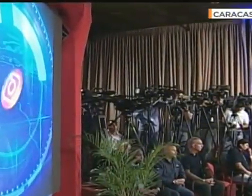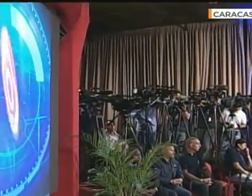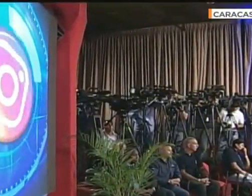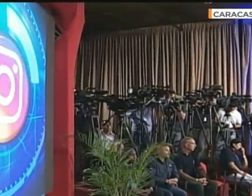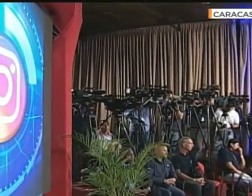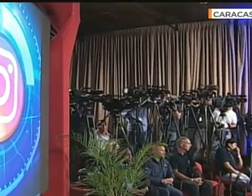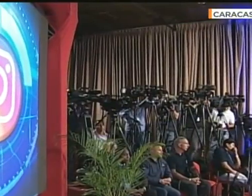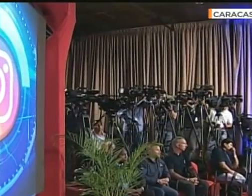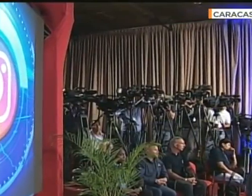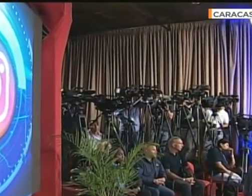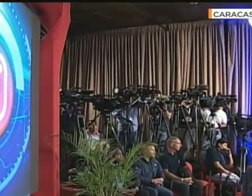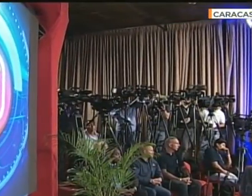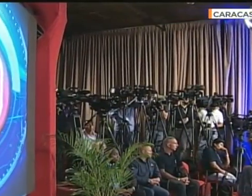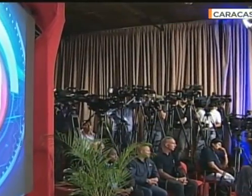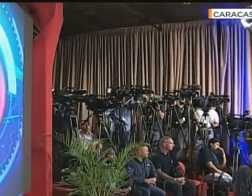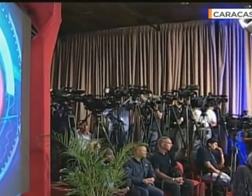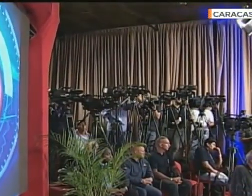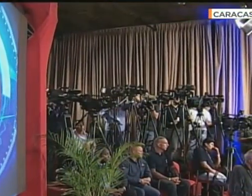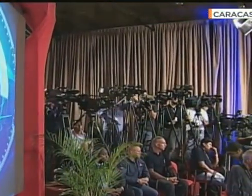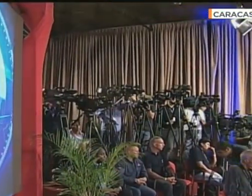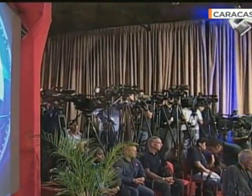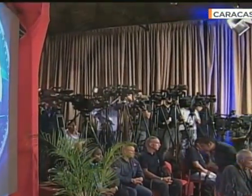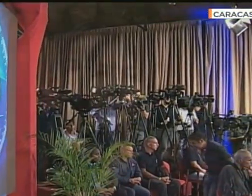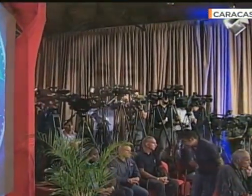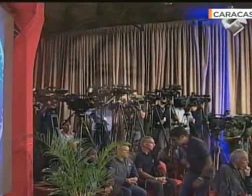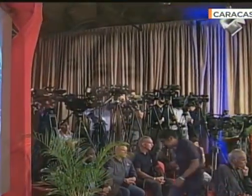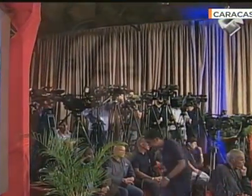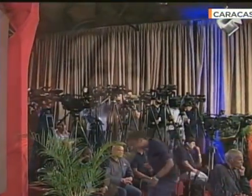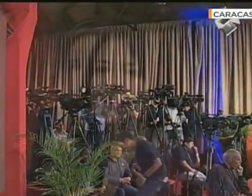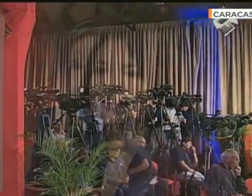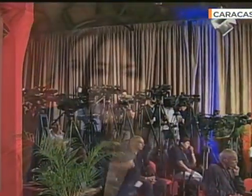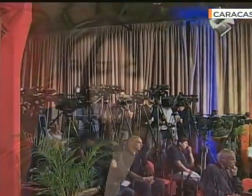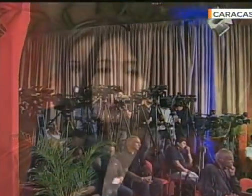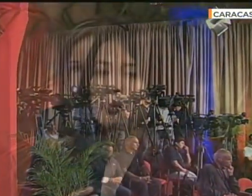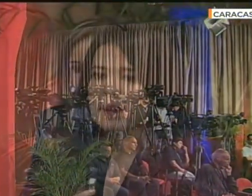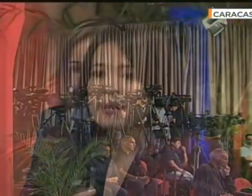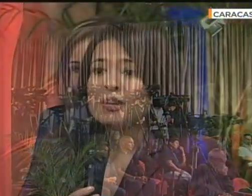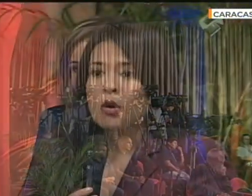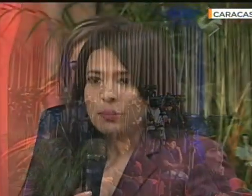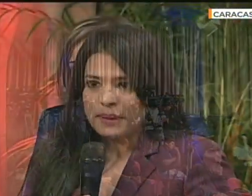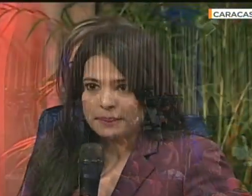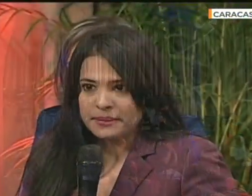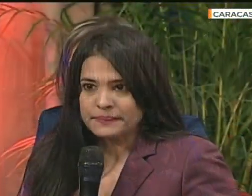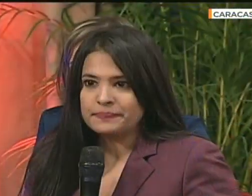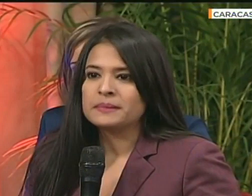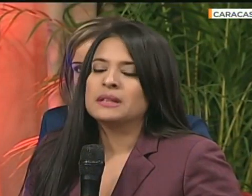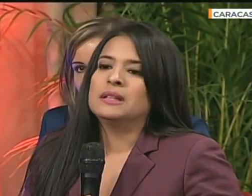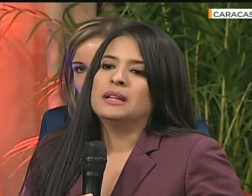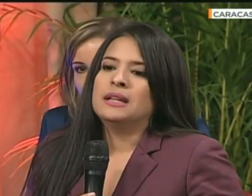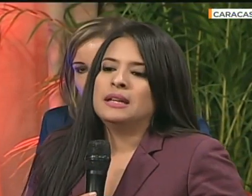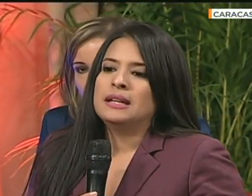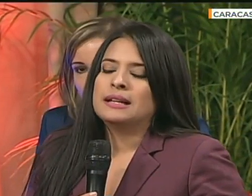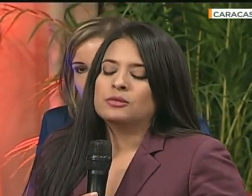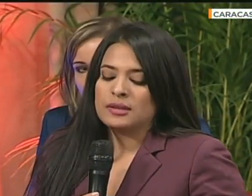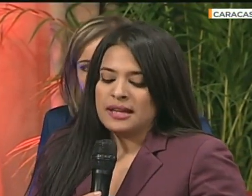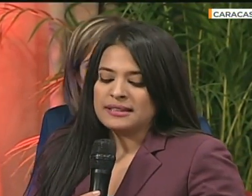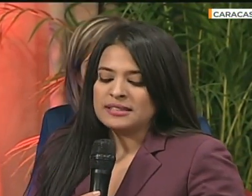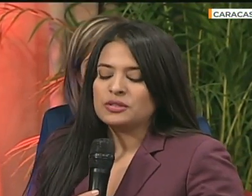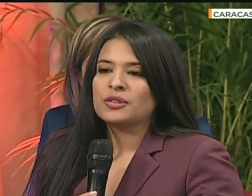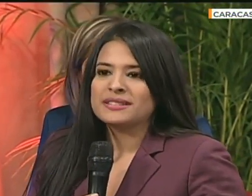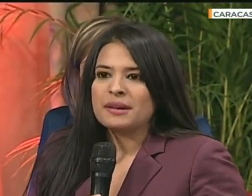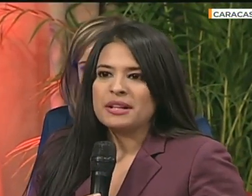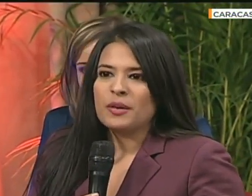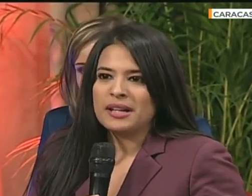saber, usted que ha sido uno de los promotores de los acuerdos entre países OPEP y no OPEP,